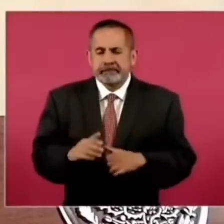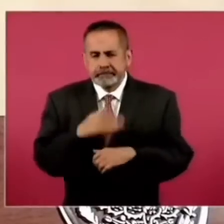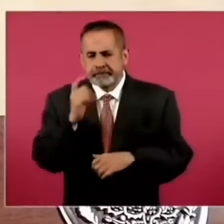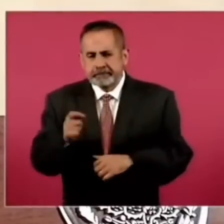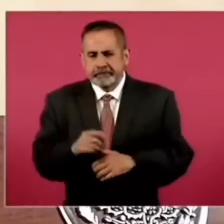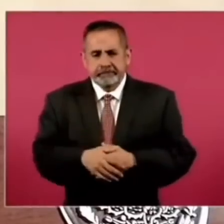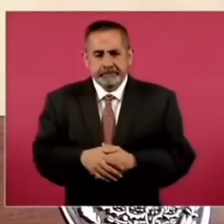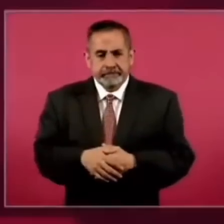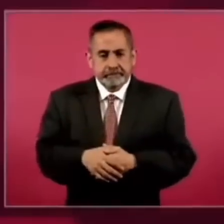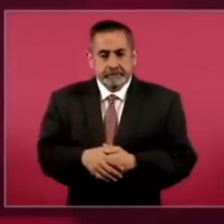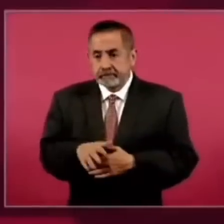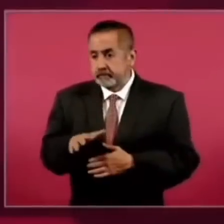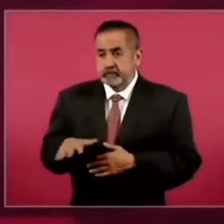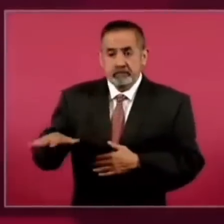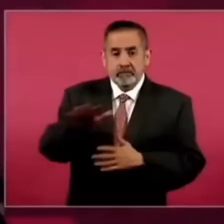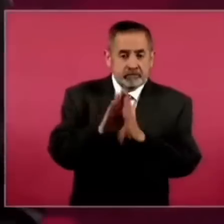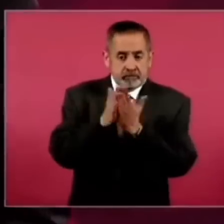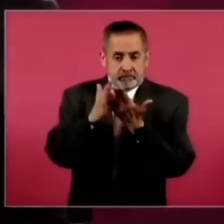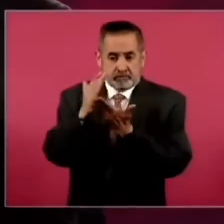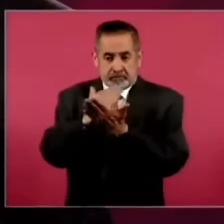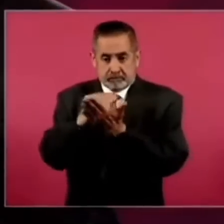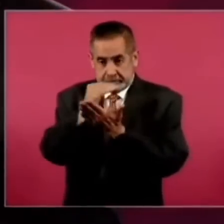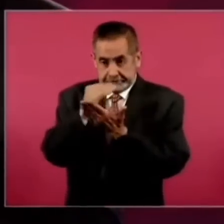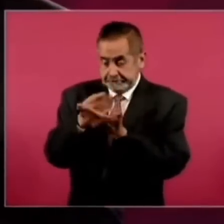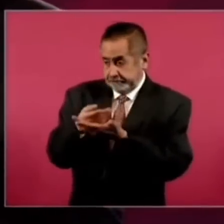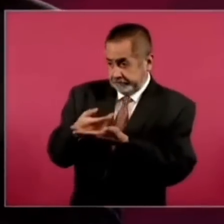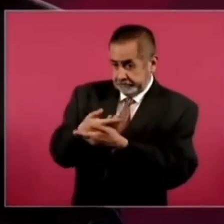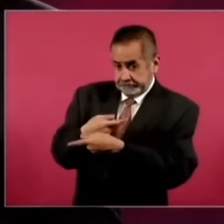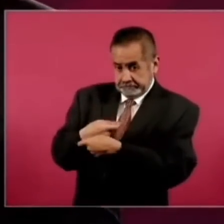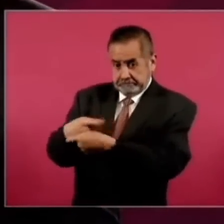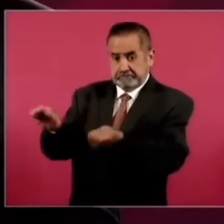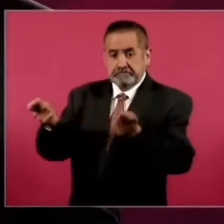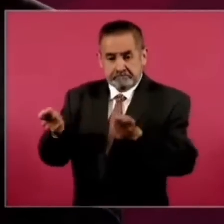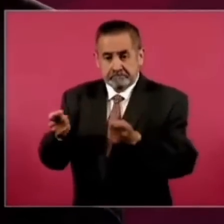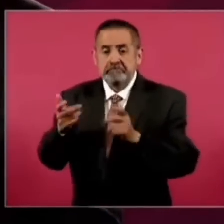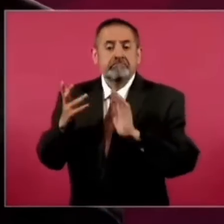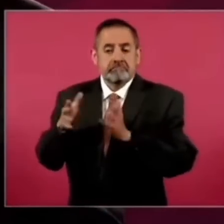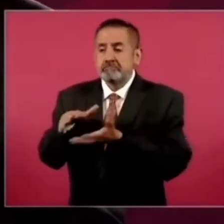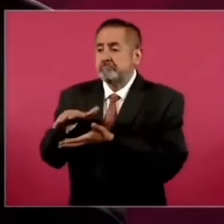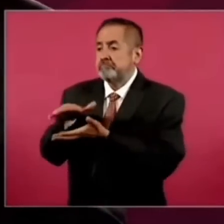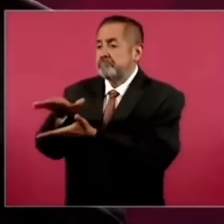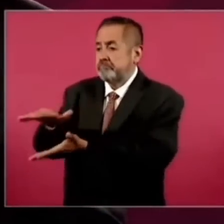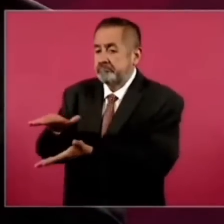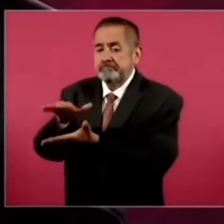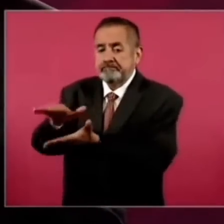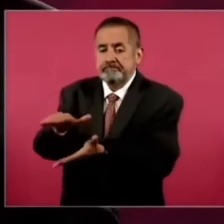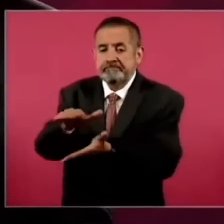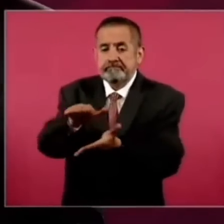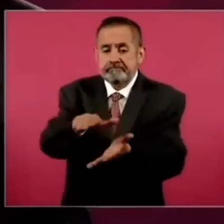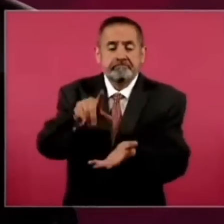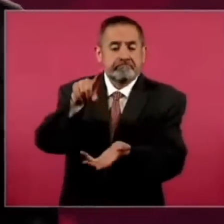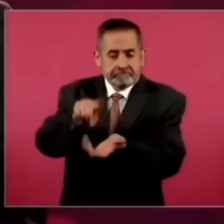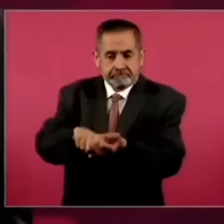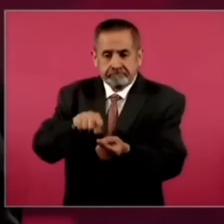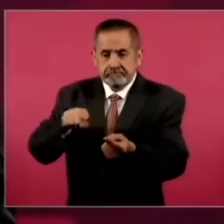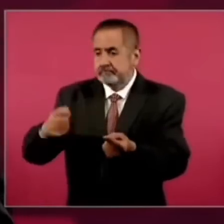porque se entregaron los libros, pues están en las escuelas ya distribuyéndose los